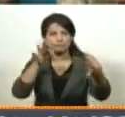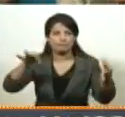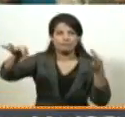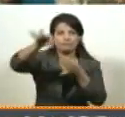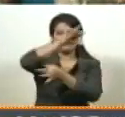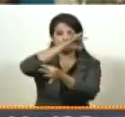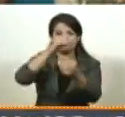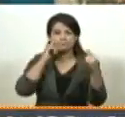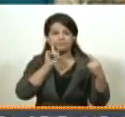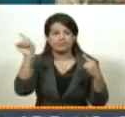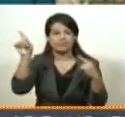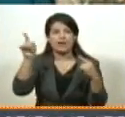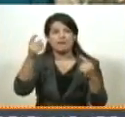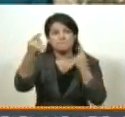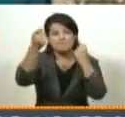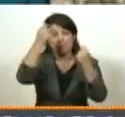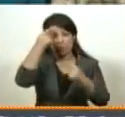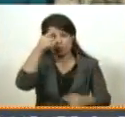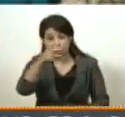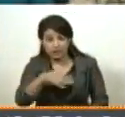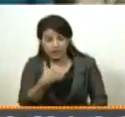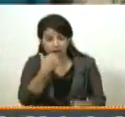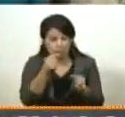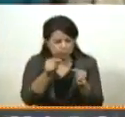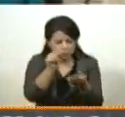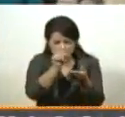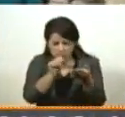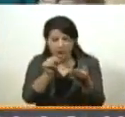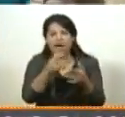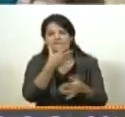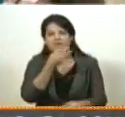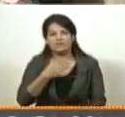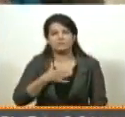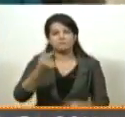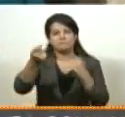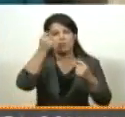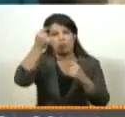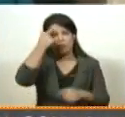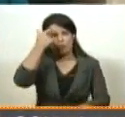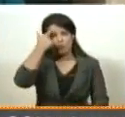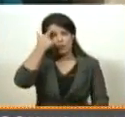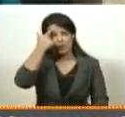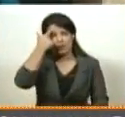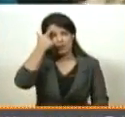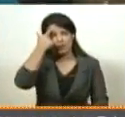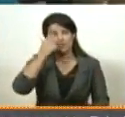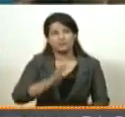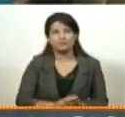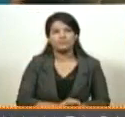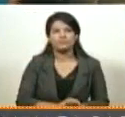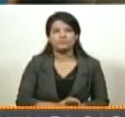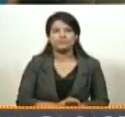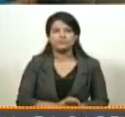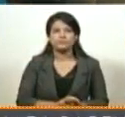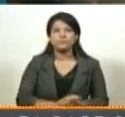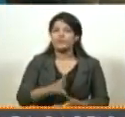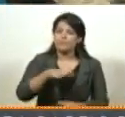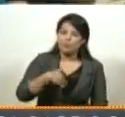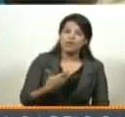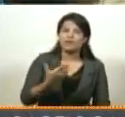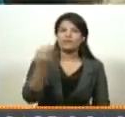a memoria, de manera tal que puedan hacer su escogencia, su ayuda de memoria, y